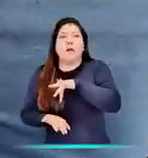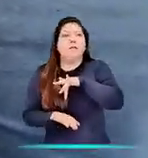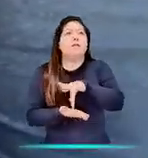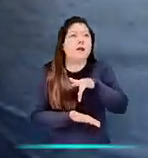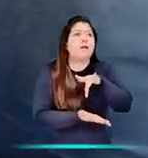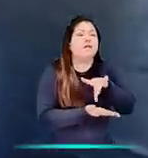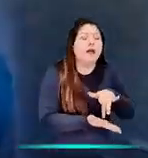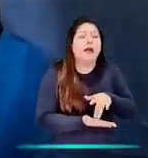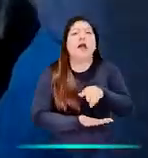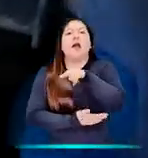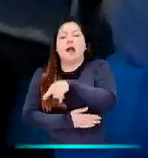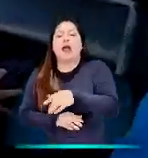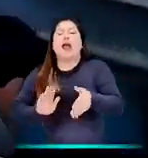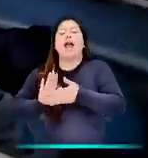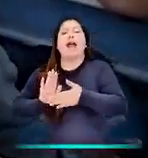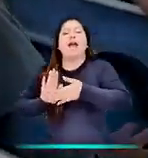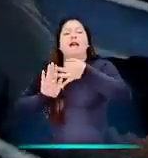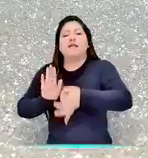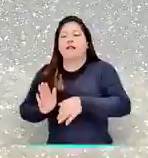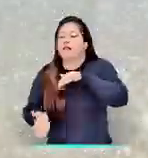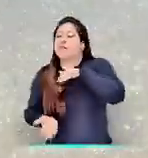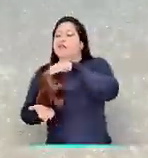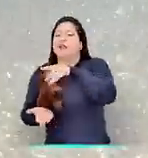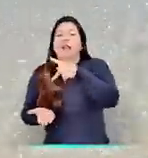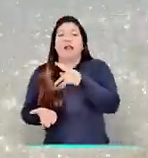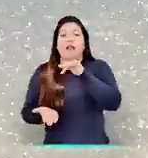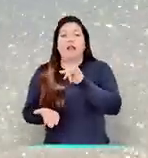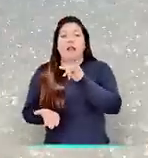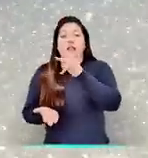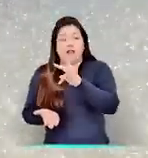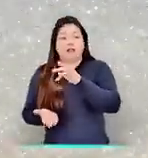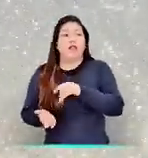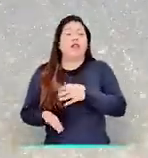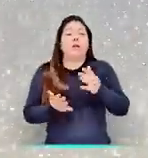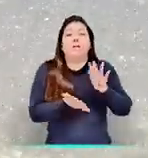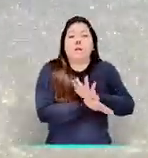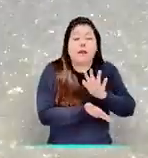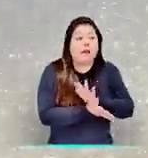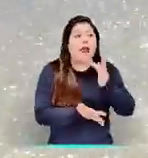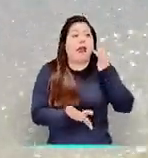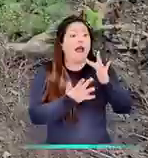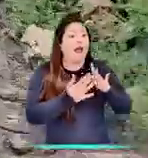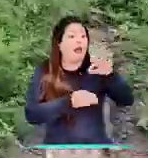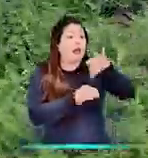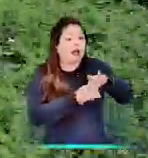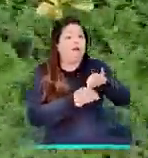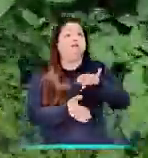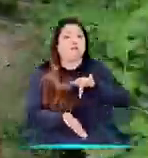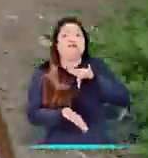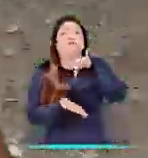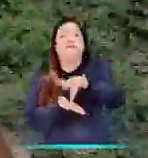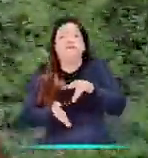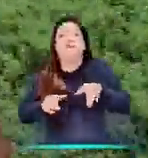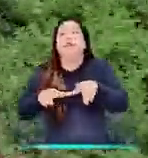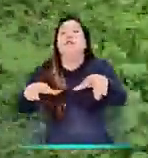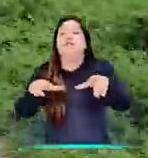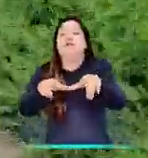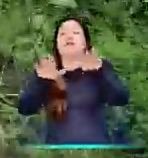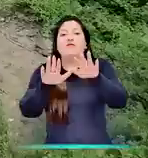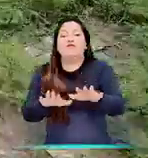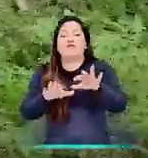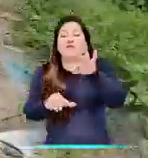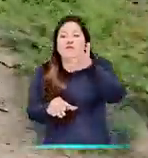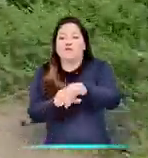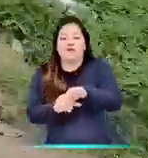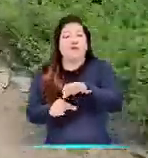para salvaguardar la democracia del país y garantizar que los kits y demás materiales electorales lleguen a los puestos de